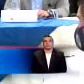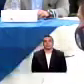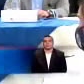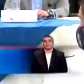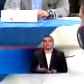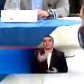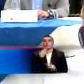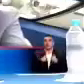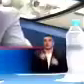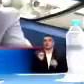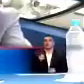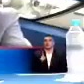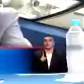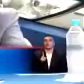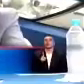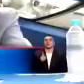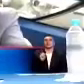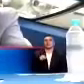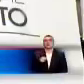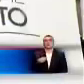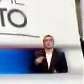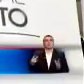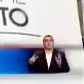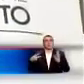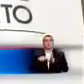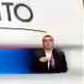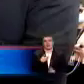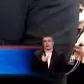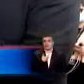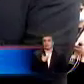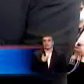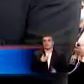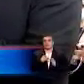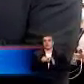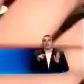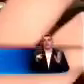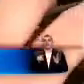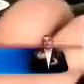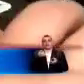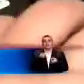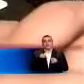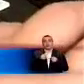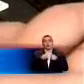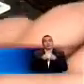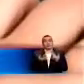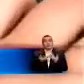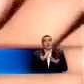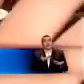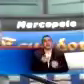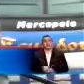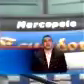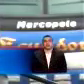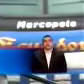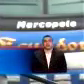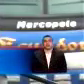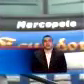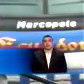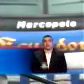El evento se realizó este jueves y permitió la activación de licencias digitales a un grupo importante de transportistas. Uno